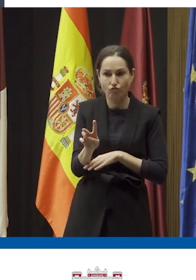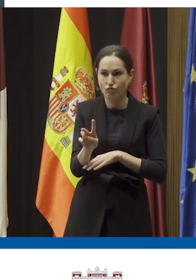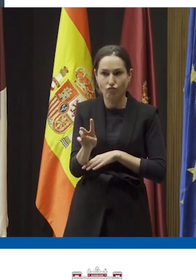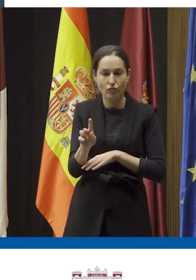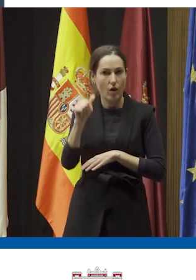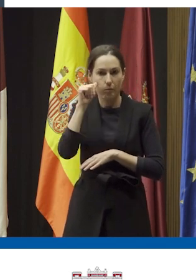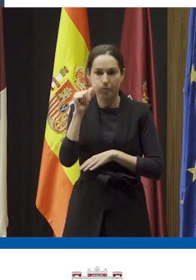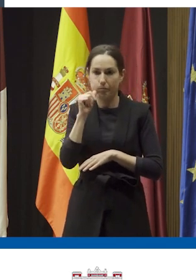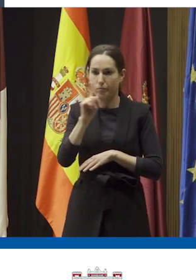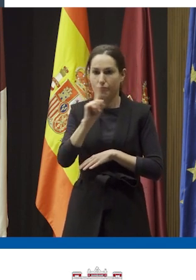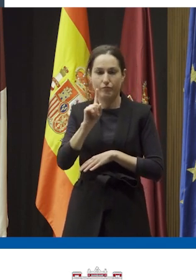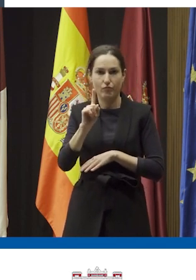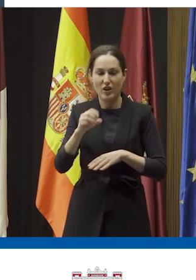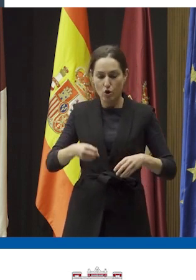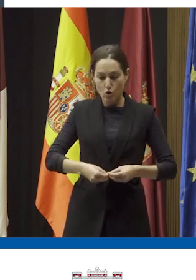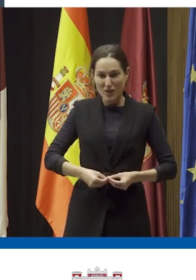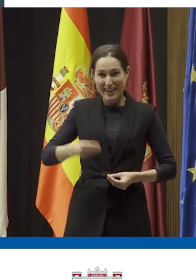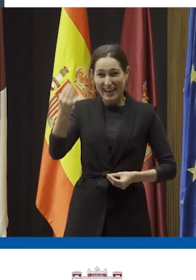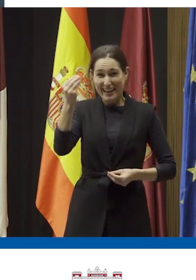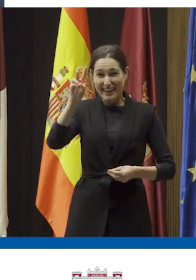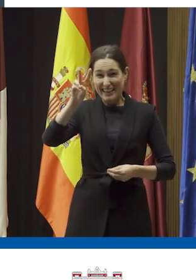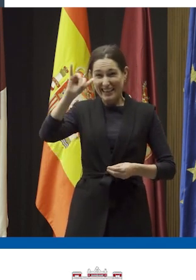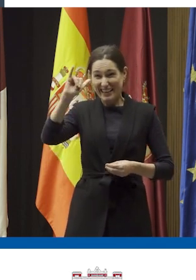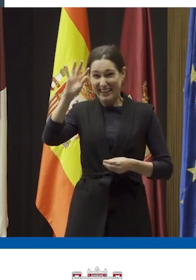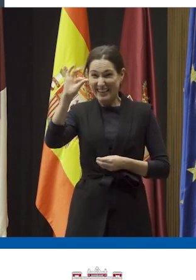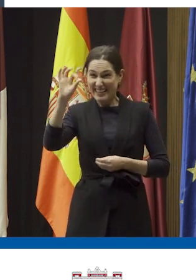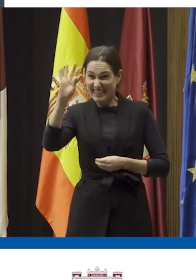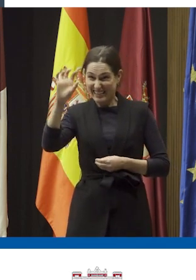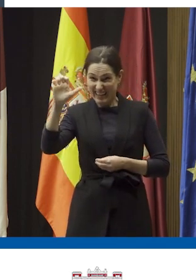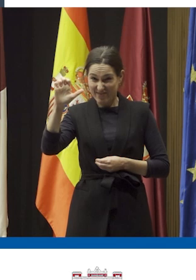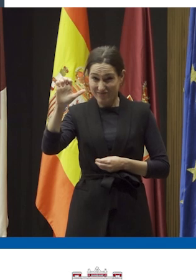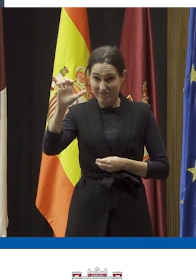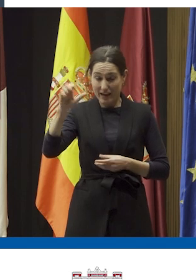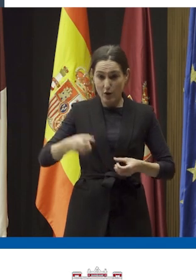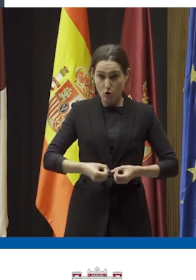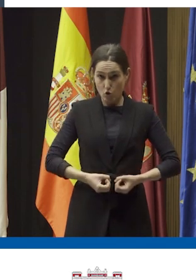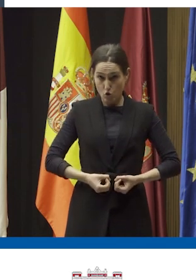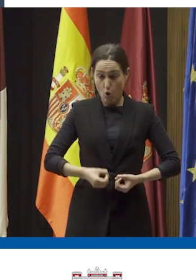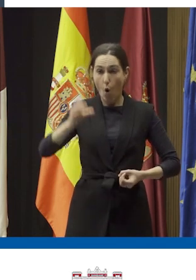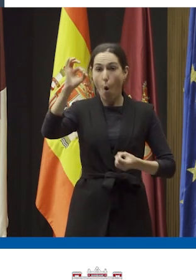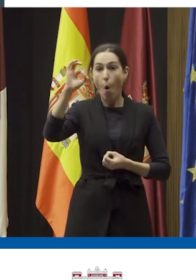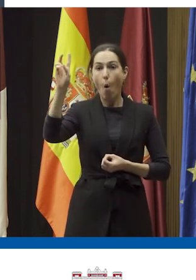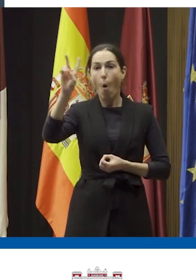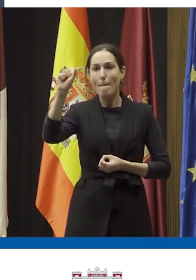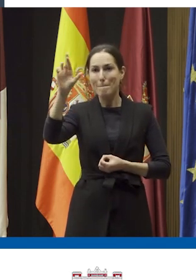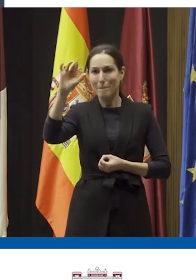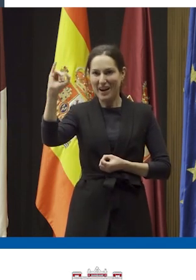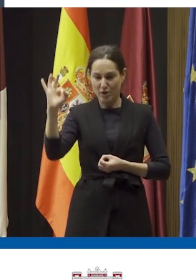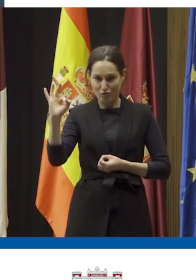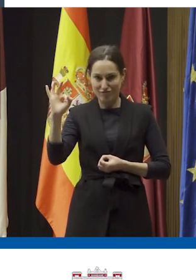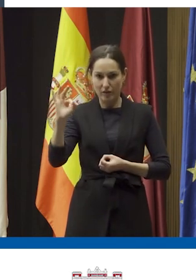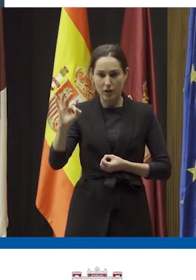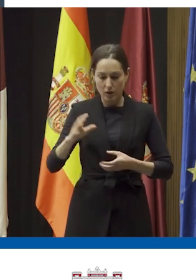gran quiste de ovario, que son gigantescos. Incluso hoy todavía, aún se ve todavía un caso, los ginecólogos ven enormes